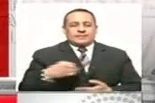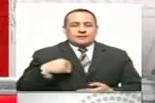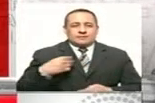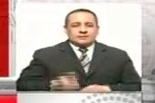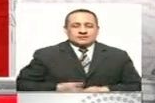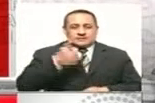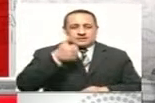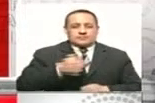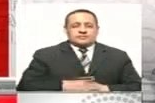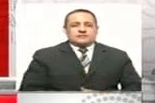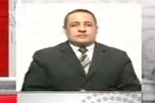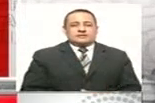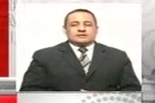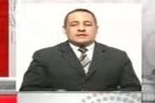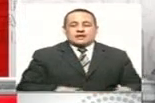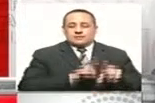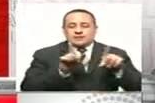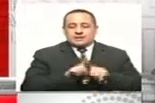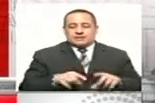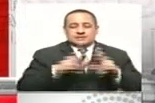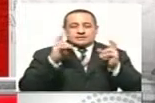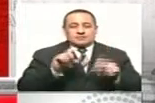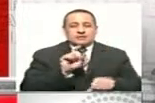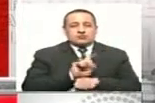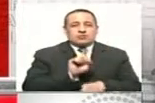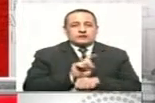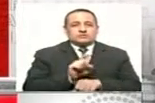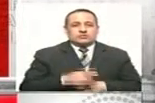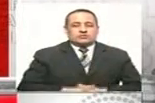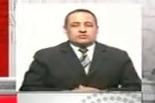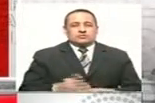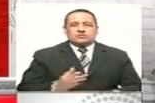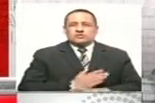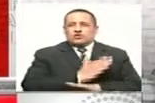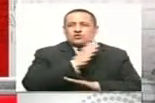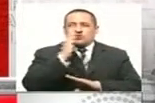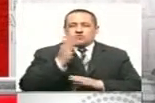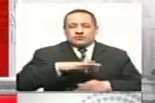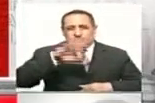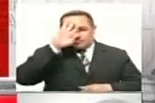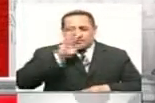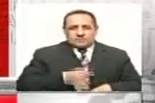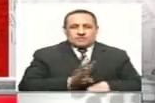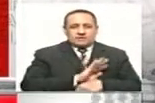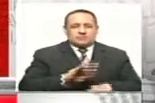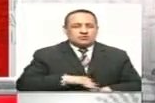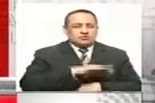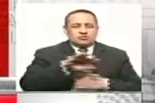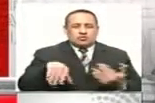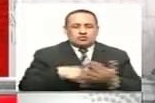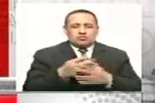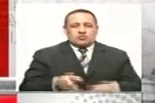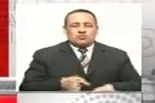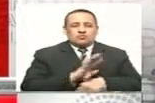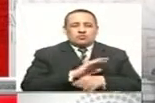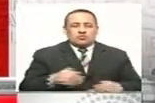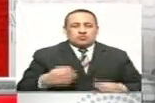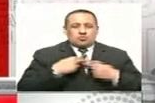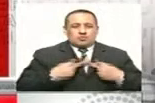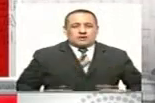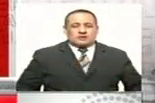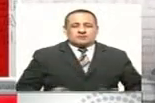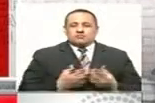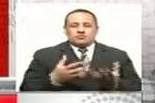de Ministros. En el sector de educación, durante la pandemia, en todo Huancavelica, la educación ha sido